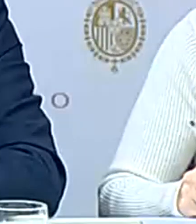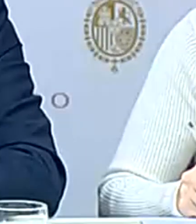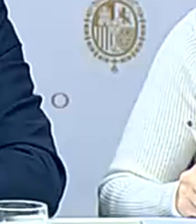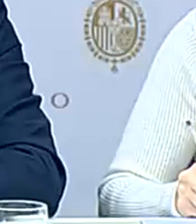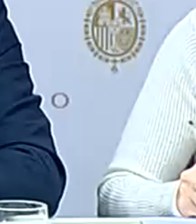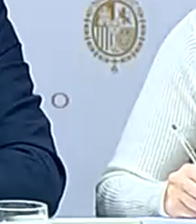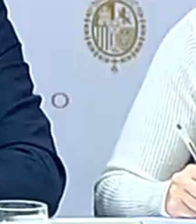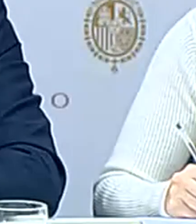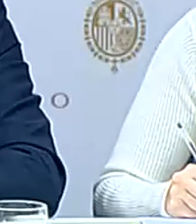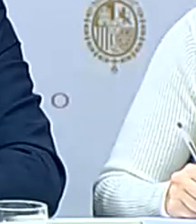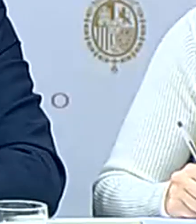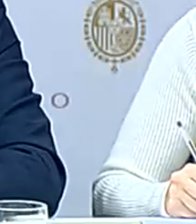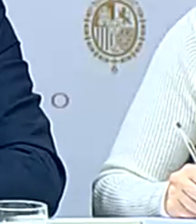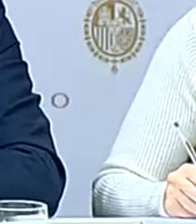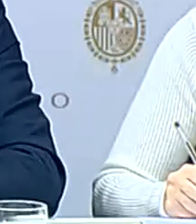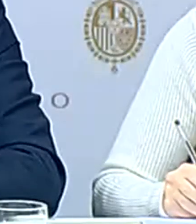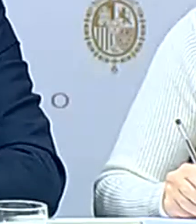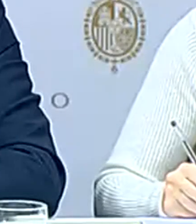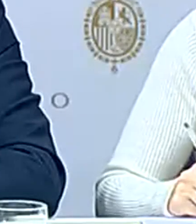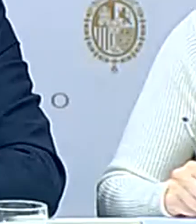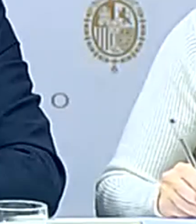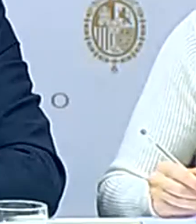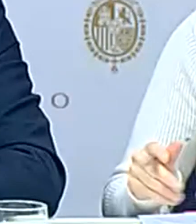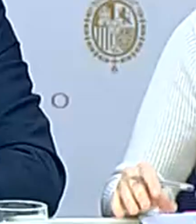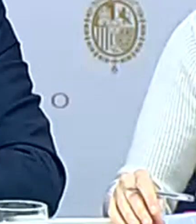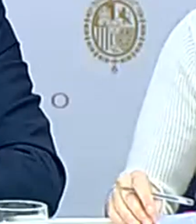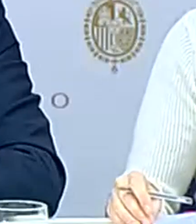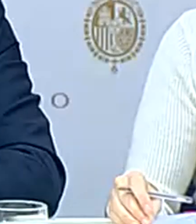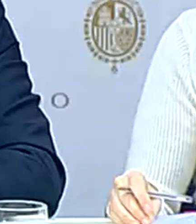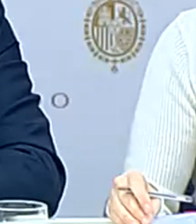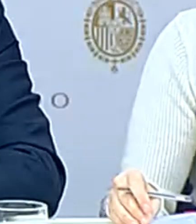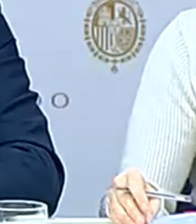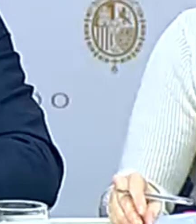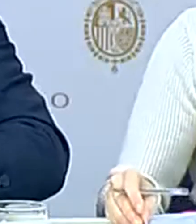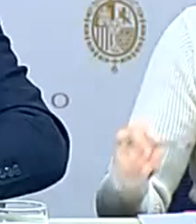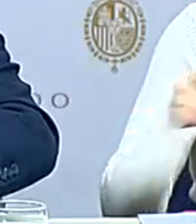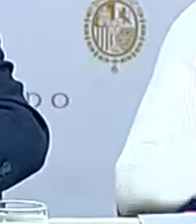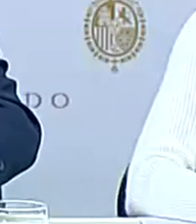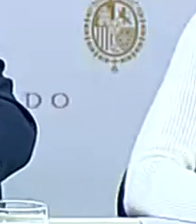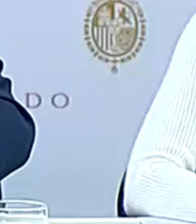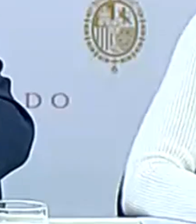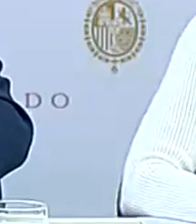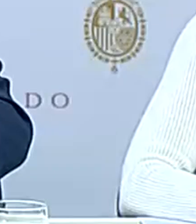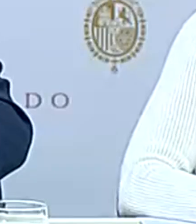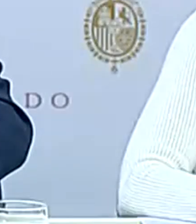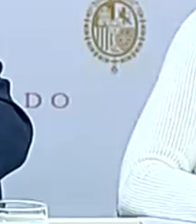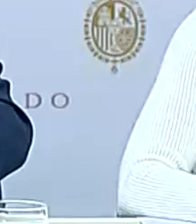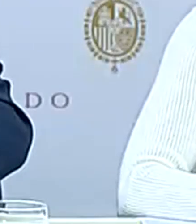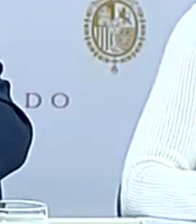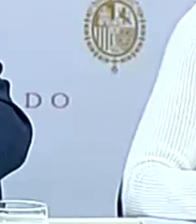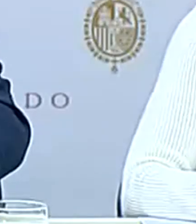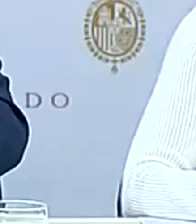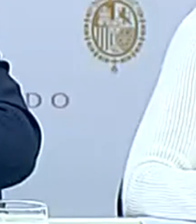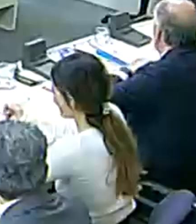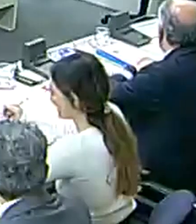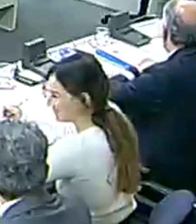vicepresidente del ejecutivo comunitario encargado de la relación con Reino Unido el ministro español de exteriores un nuevo